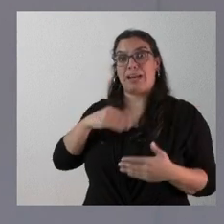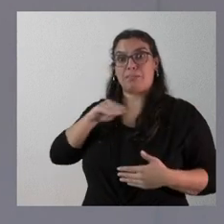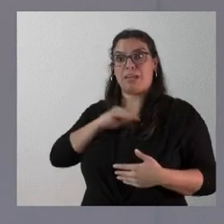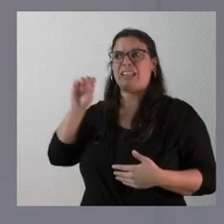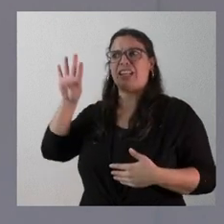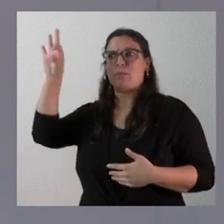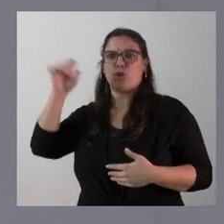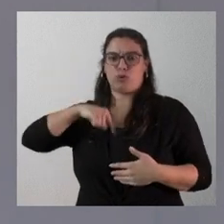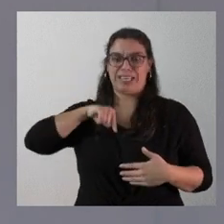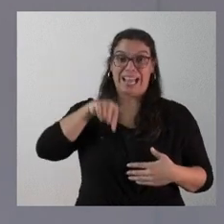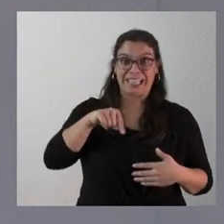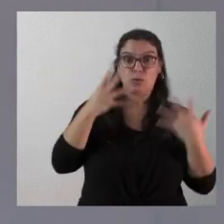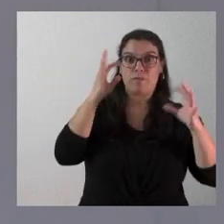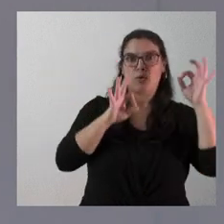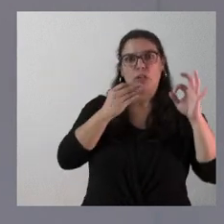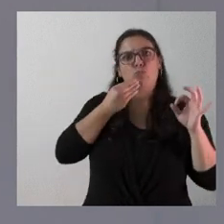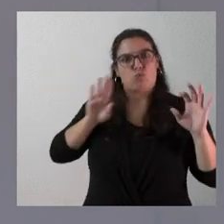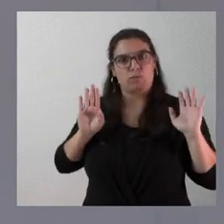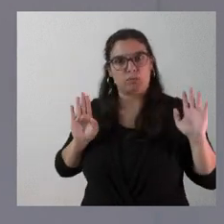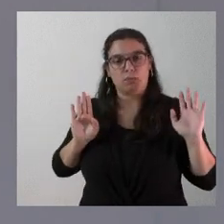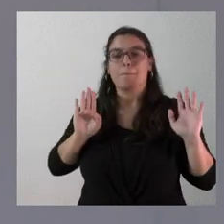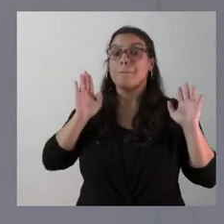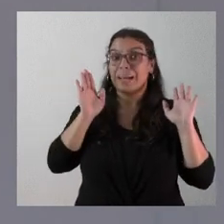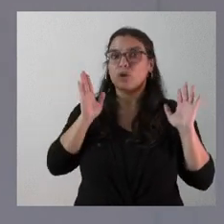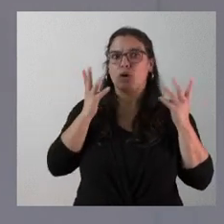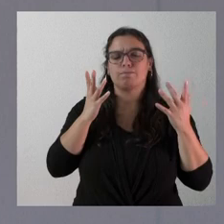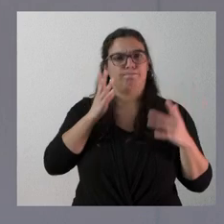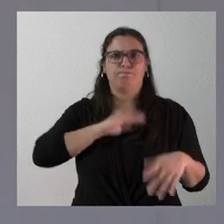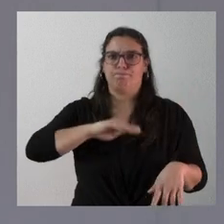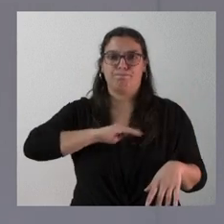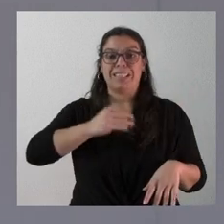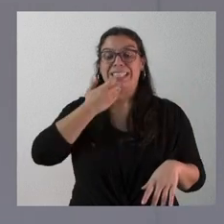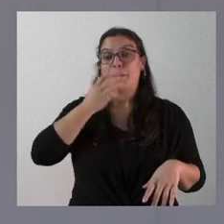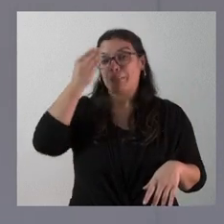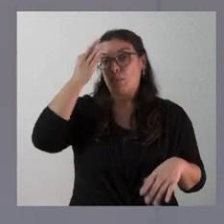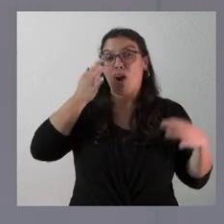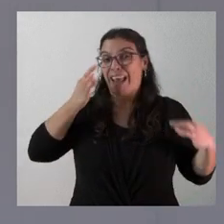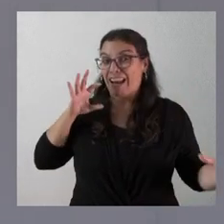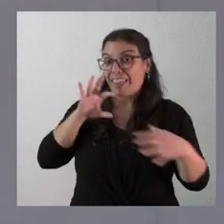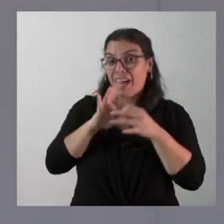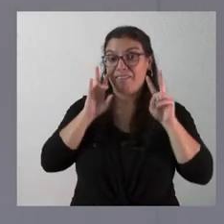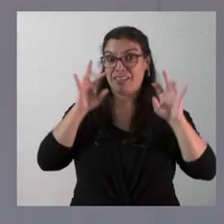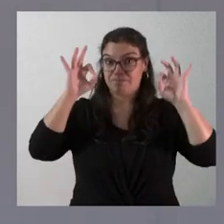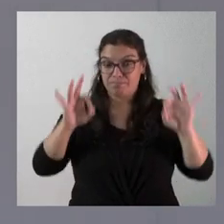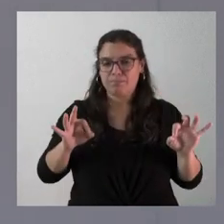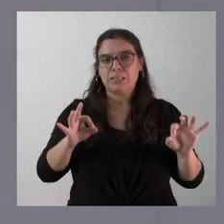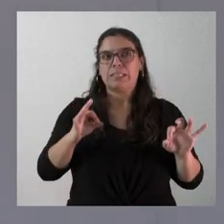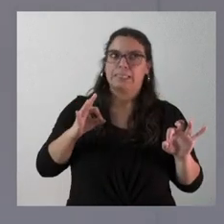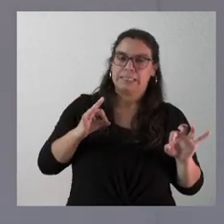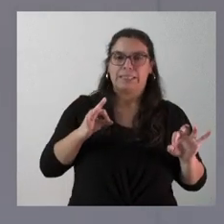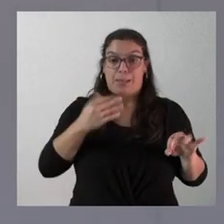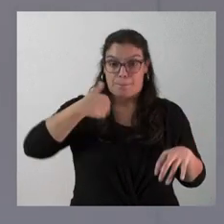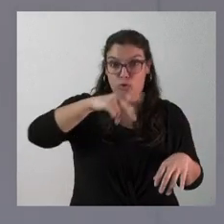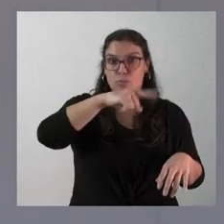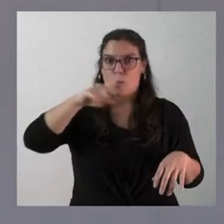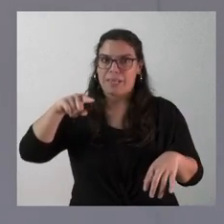Pero también es verdad que sigue siendo muy alta y por tanto si somos realistas habrá que deducir que al menos en los próximos meses es